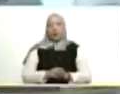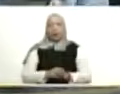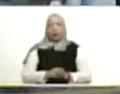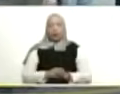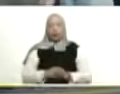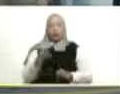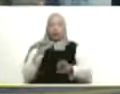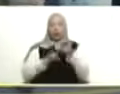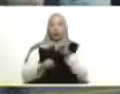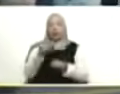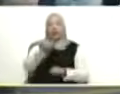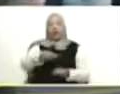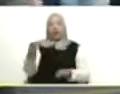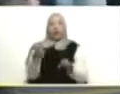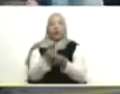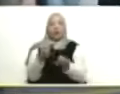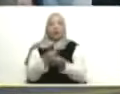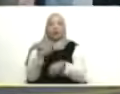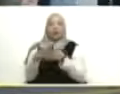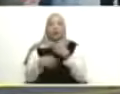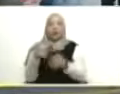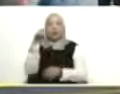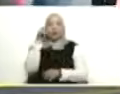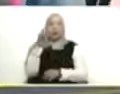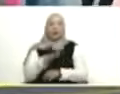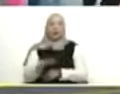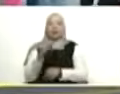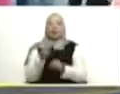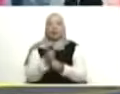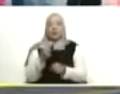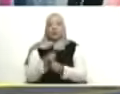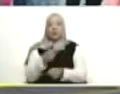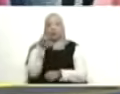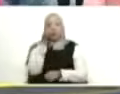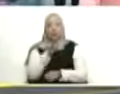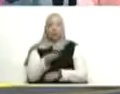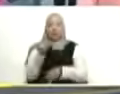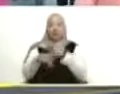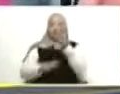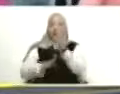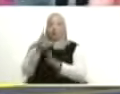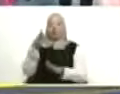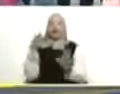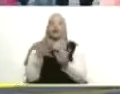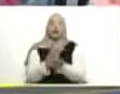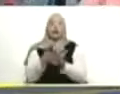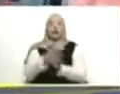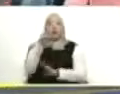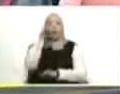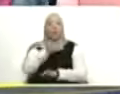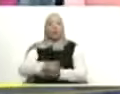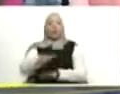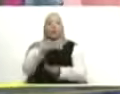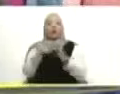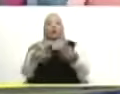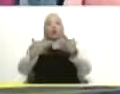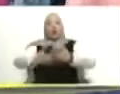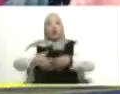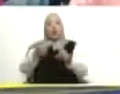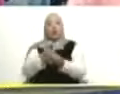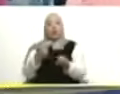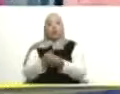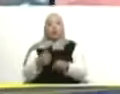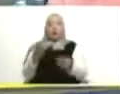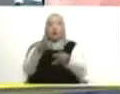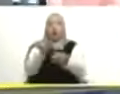Todos esos inversionistas que hemos venido desarrollando, hemos venido logrando avances significativos con todas las empresas que han